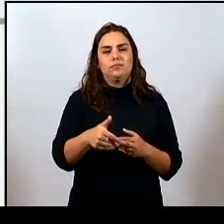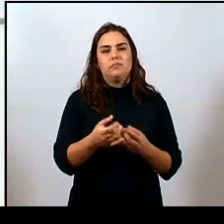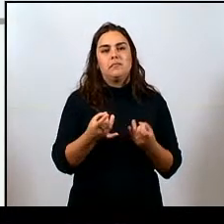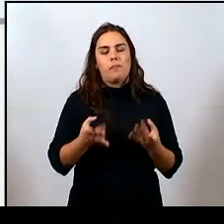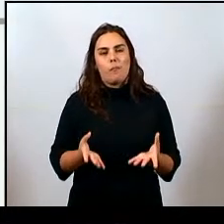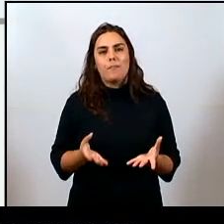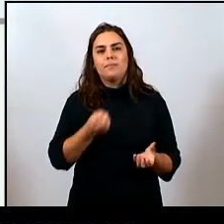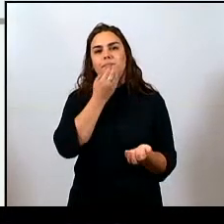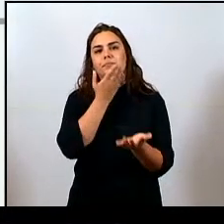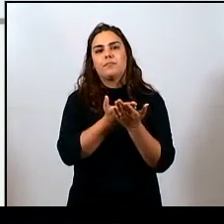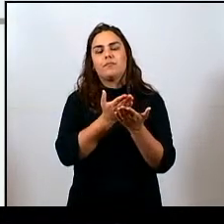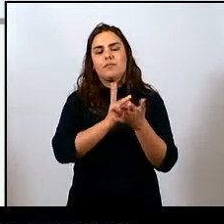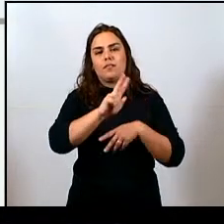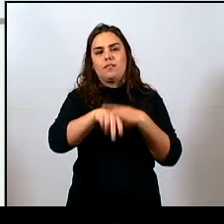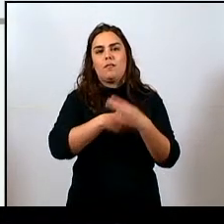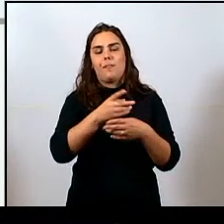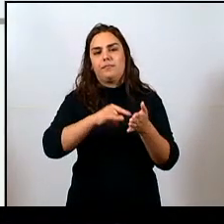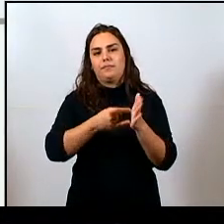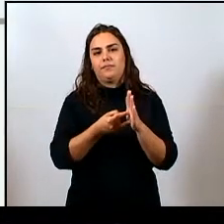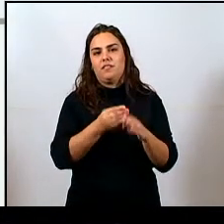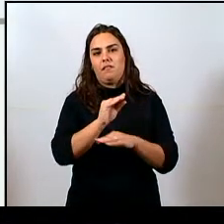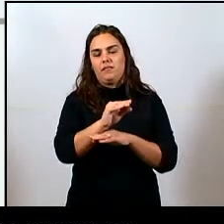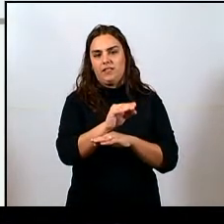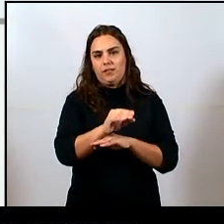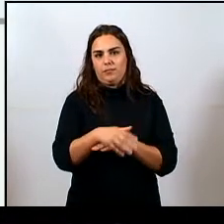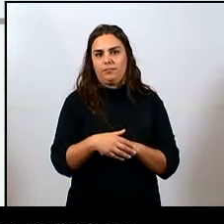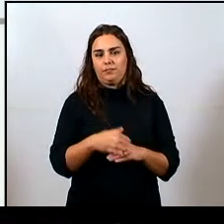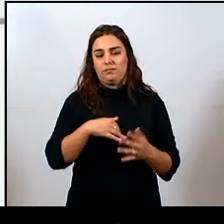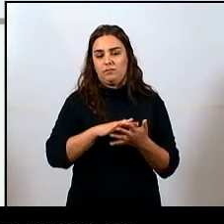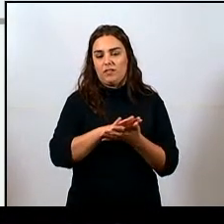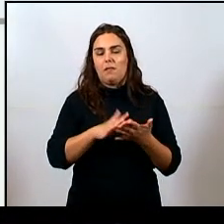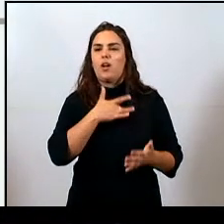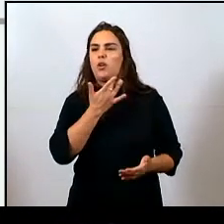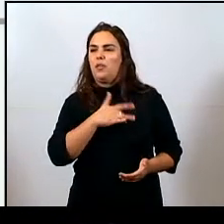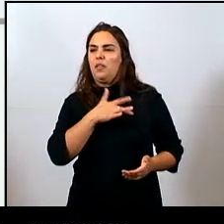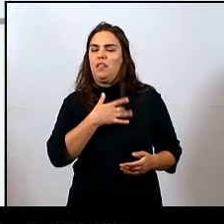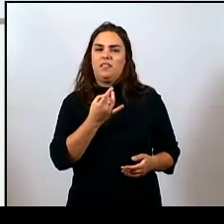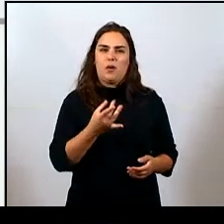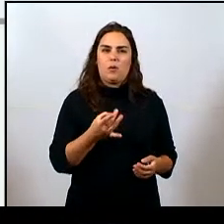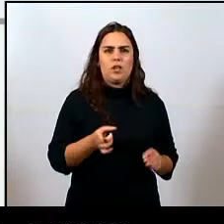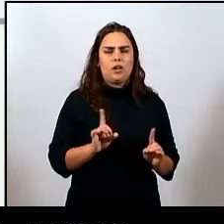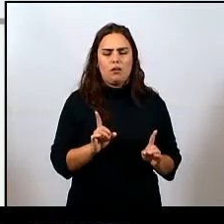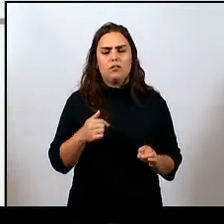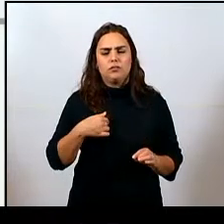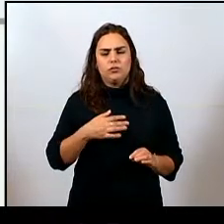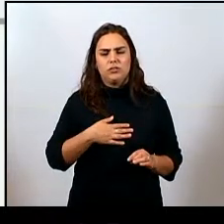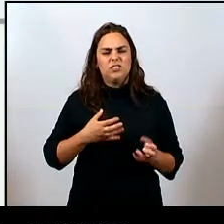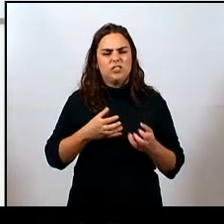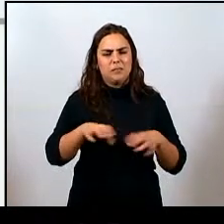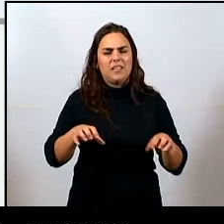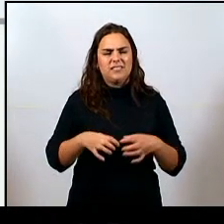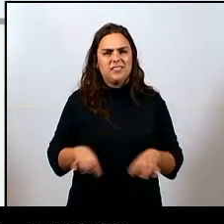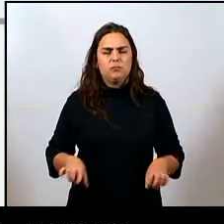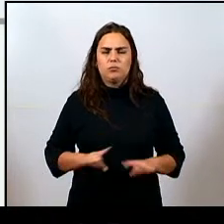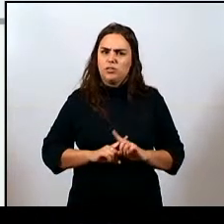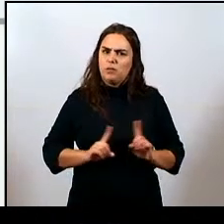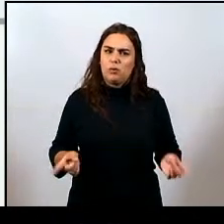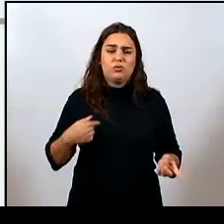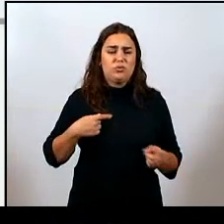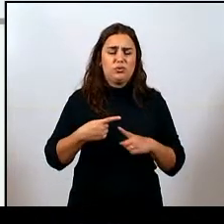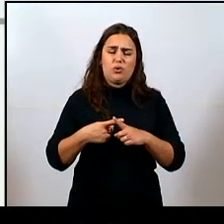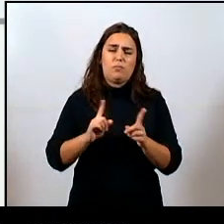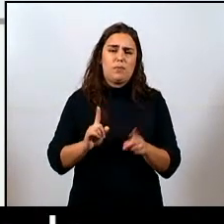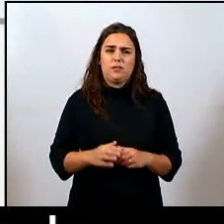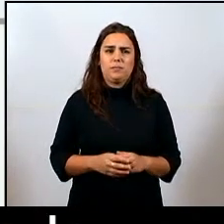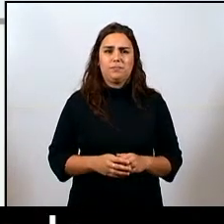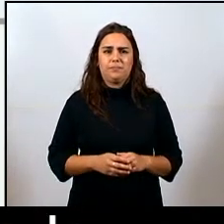una propuesta de reforma del sistema de financiación. No queremos hablar de la condonación de deudas, eso quieren hablar el separatismo y no lo compartimos.